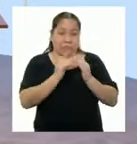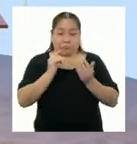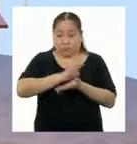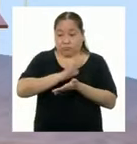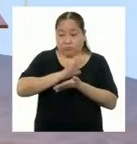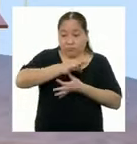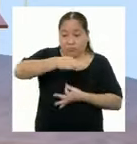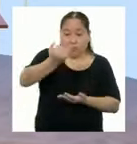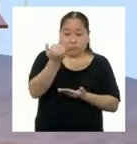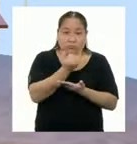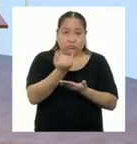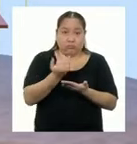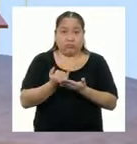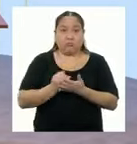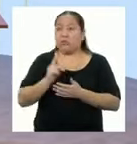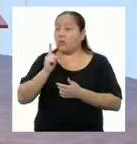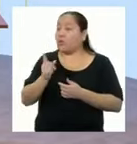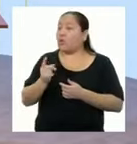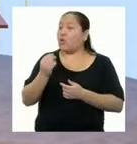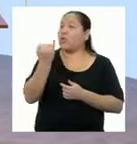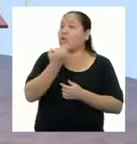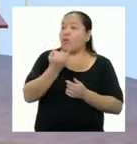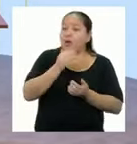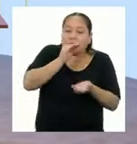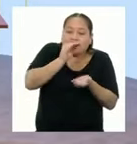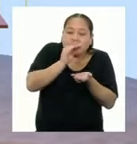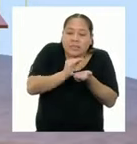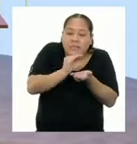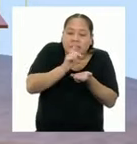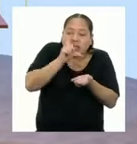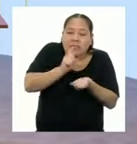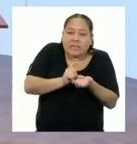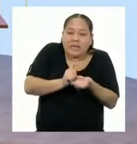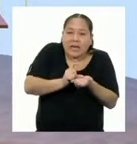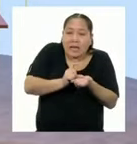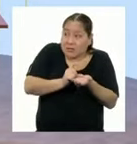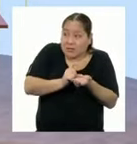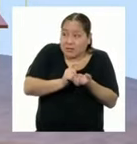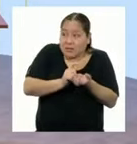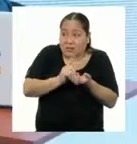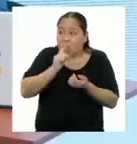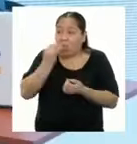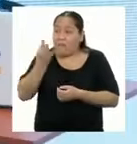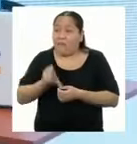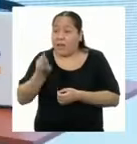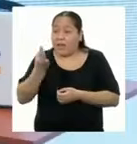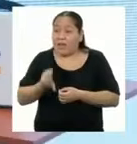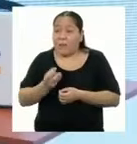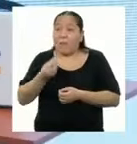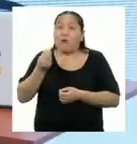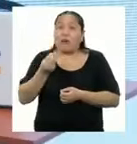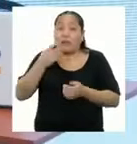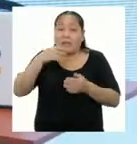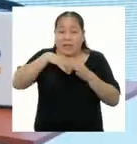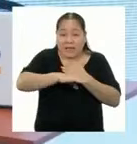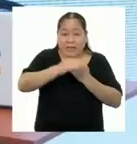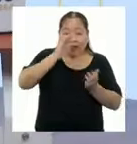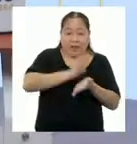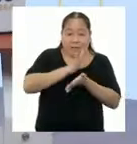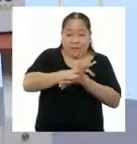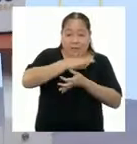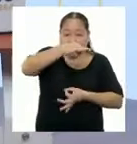papel. Y dibujas más pequeña la casa que su tamaño real porque tiene que entrar en el